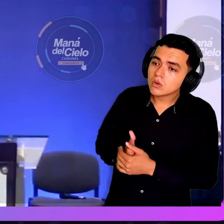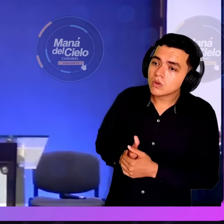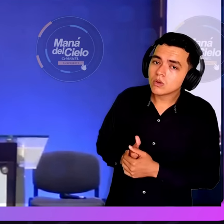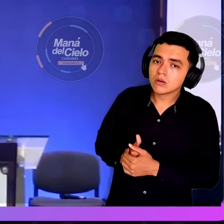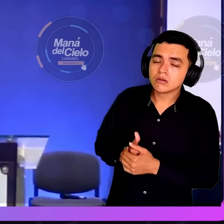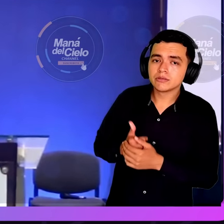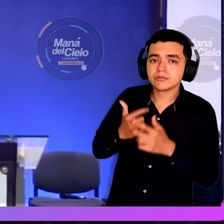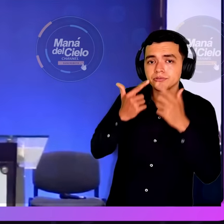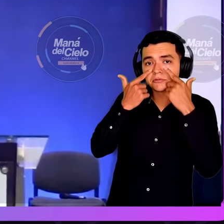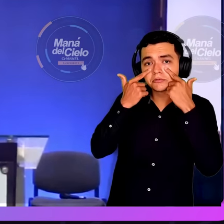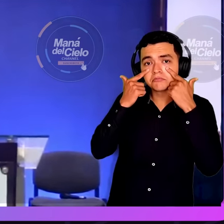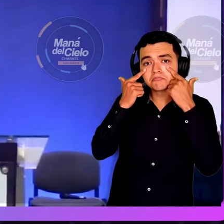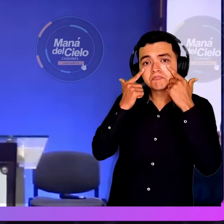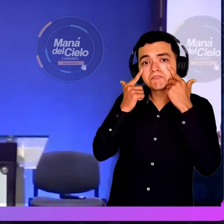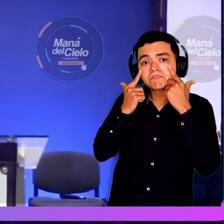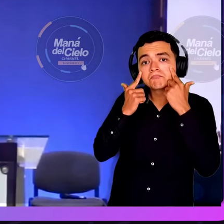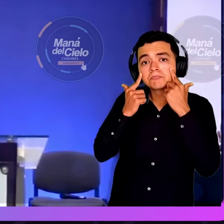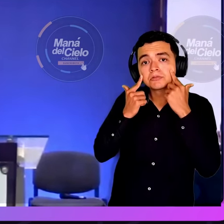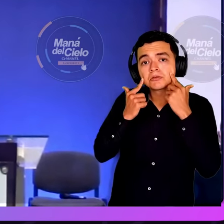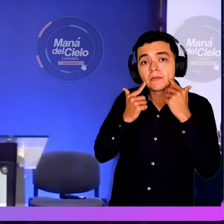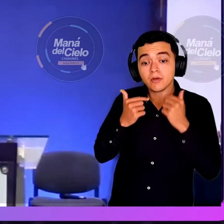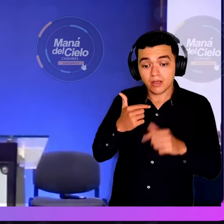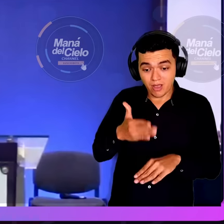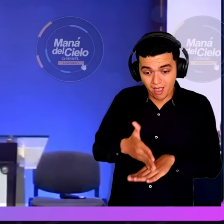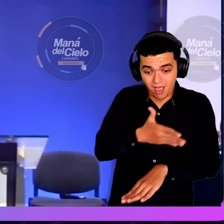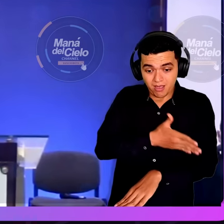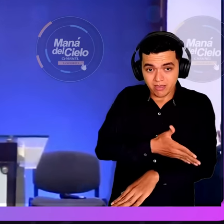veo que va entrando una persona,